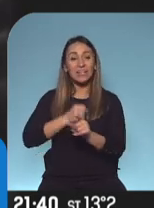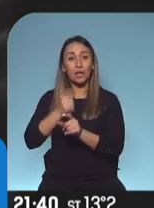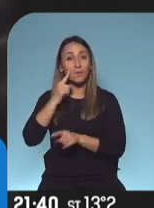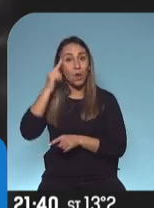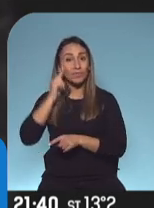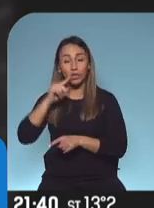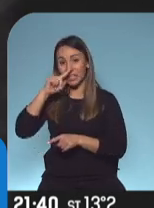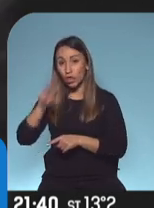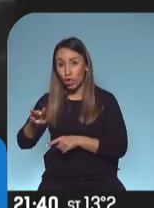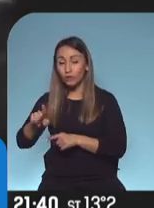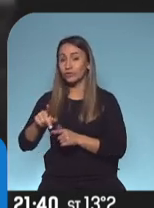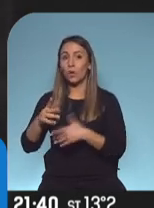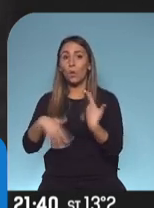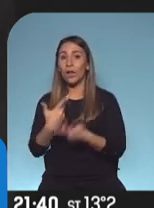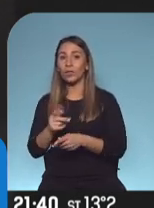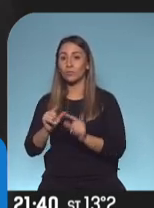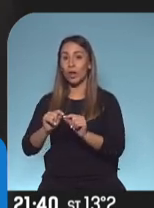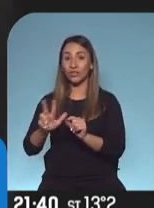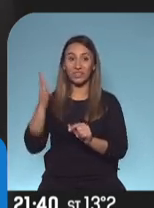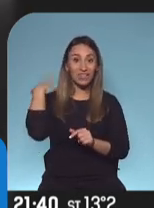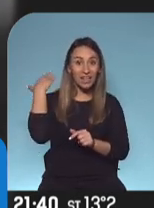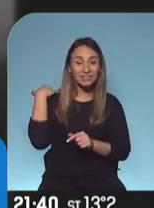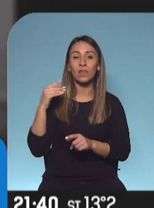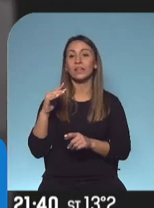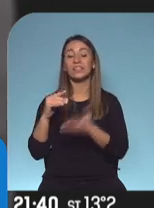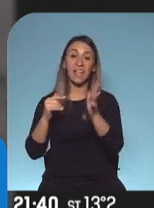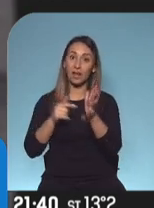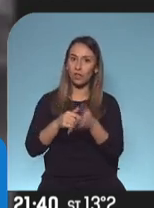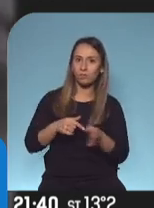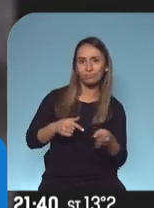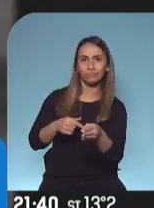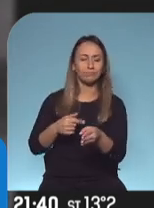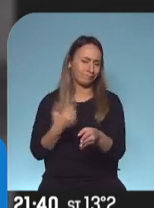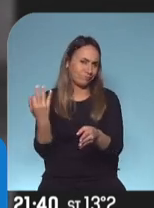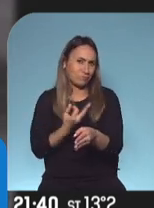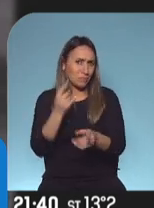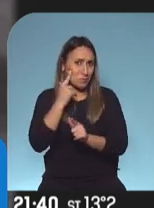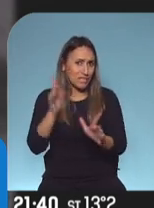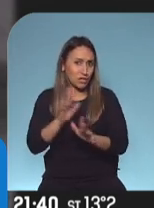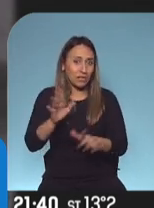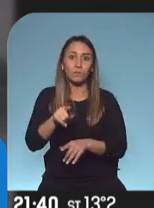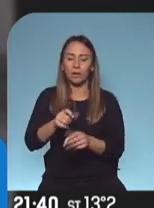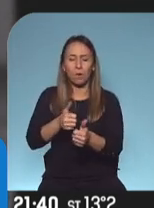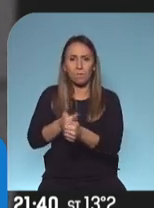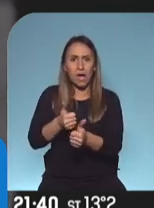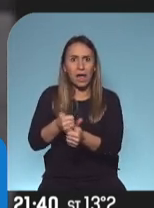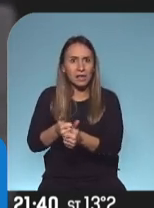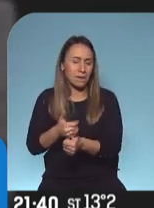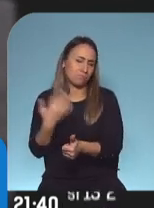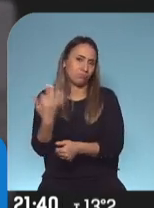3, un lateral izquierdo impresionante. No solo por la marca férrea que tenía, dicen que era durísimo.